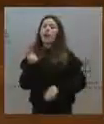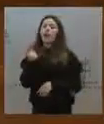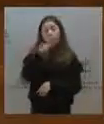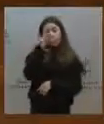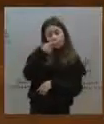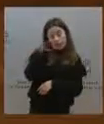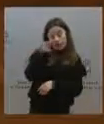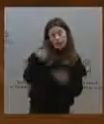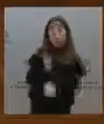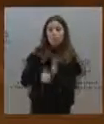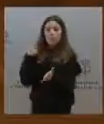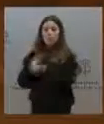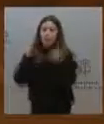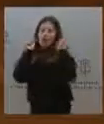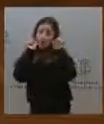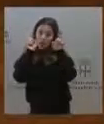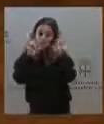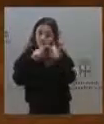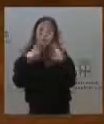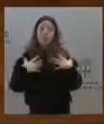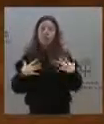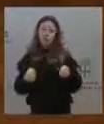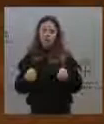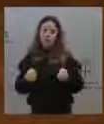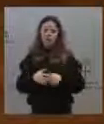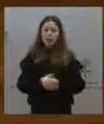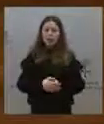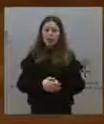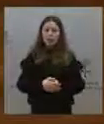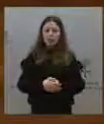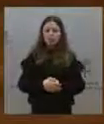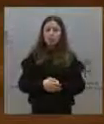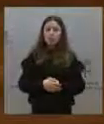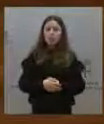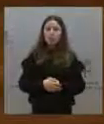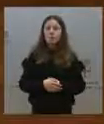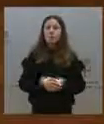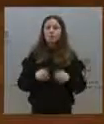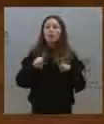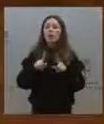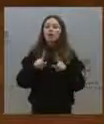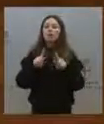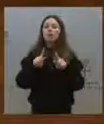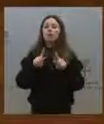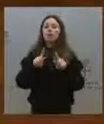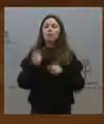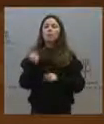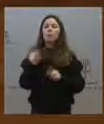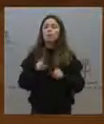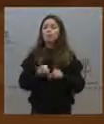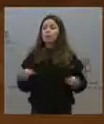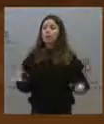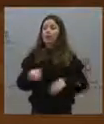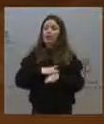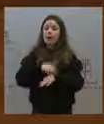y a sanidad. Son unos presupuestos basados en una mentira, porque son unos presupuestos basados